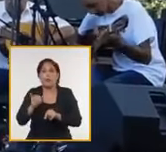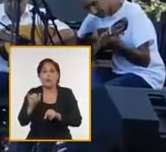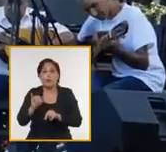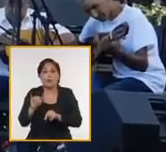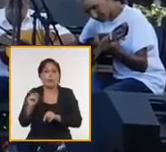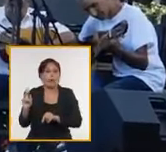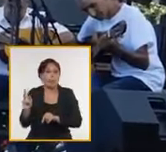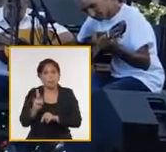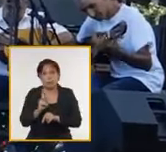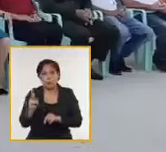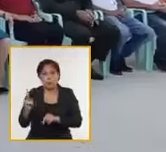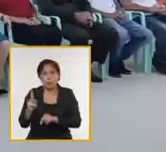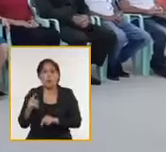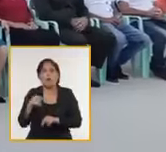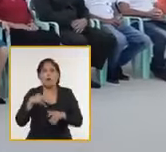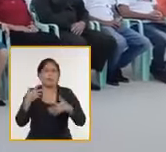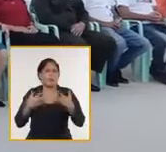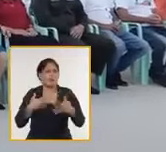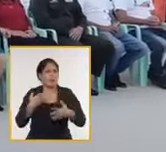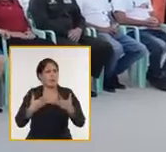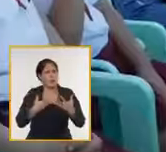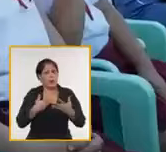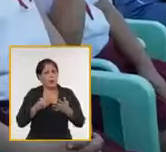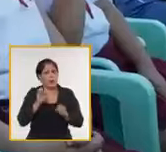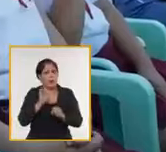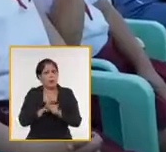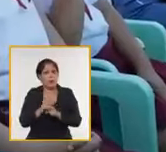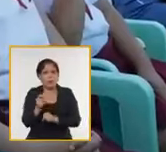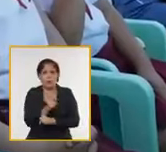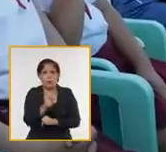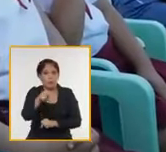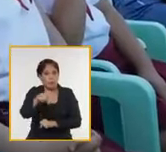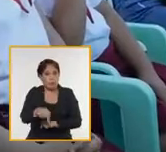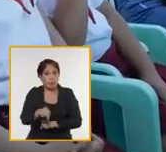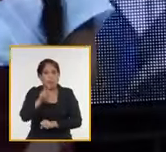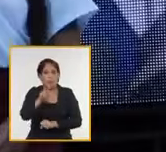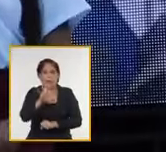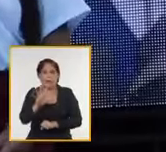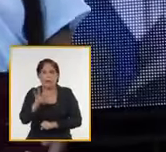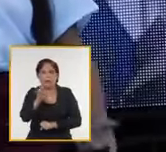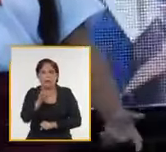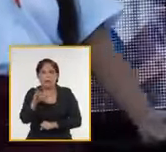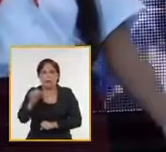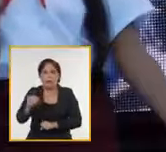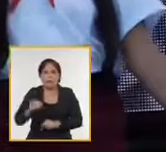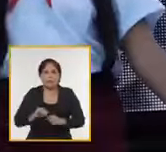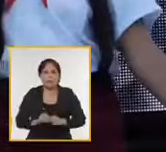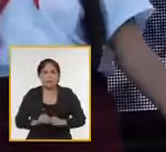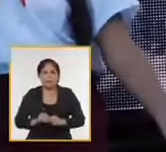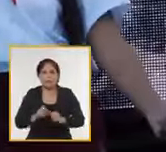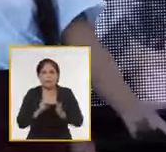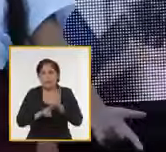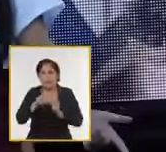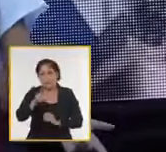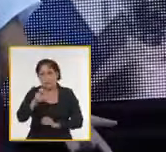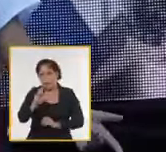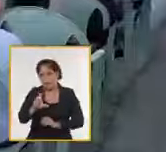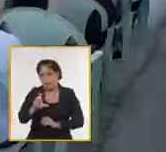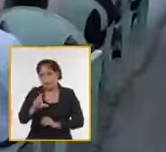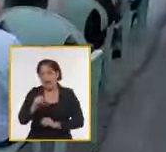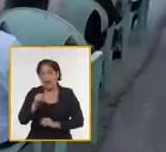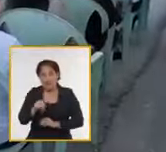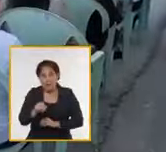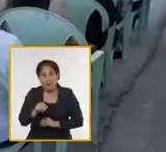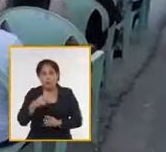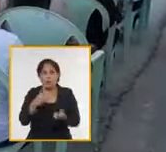Abel Santamaría, acogió el acto provincial de inicio del curso escolar 2025-2026 en Villa Clara, un evento que combinó